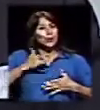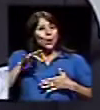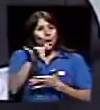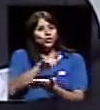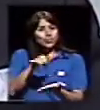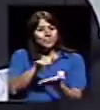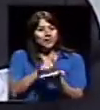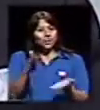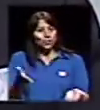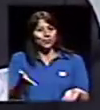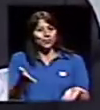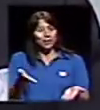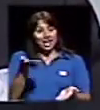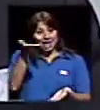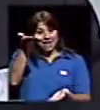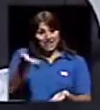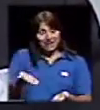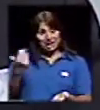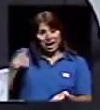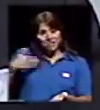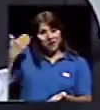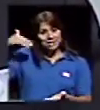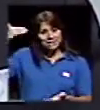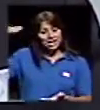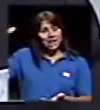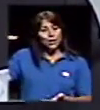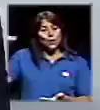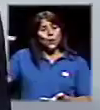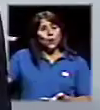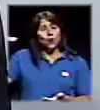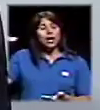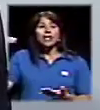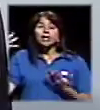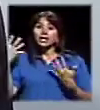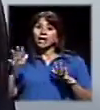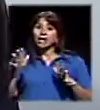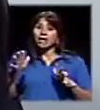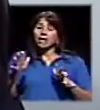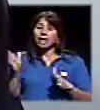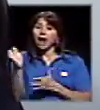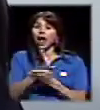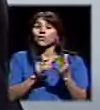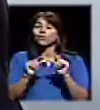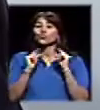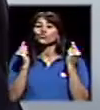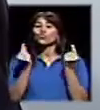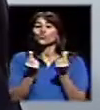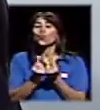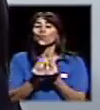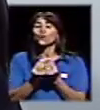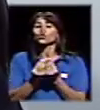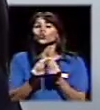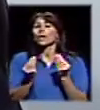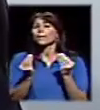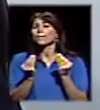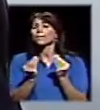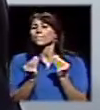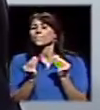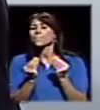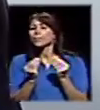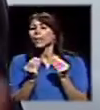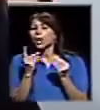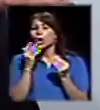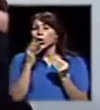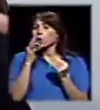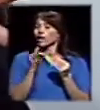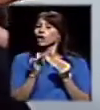en este caballero que además es muy llamativo, que algunos grupos muy de izquierda lo ven como